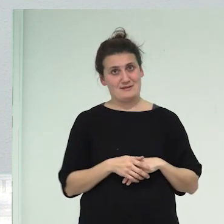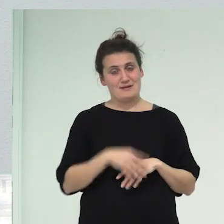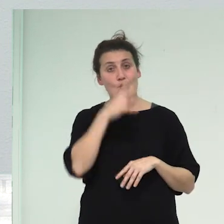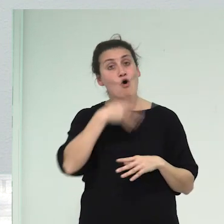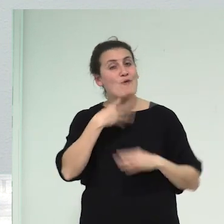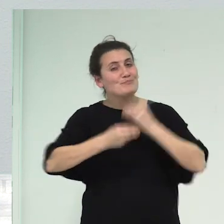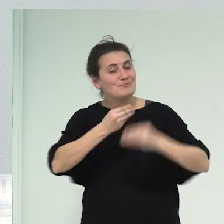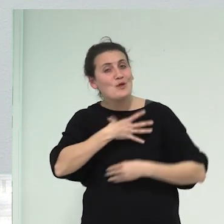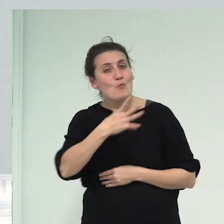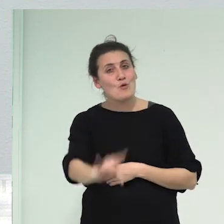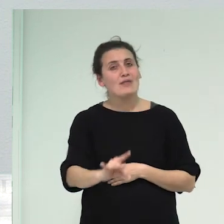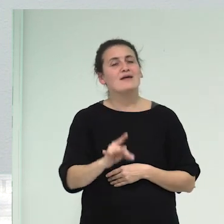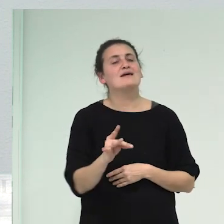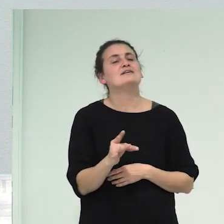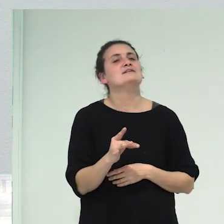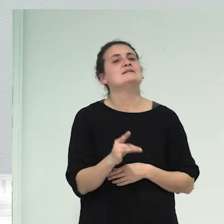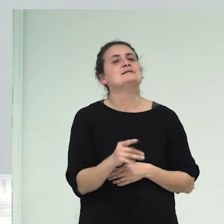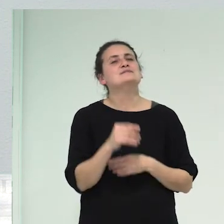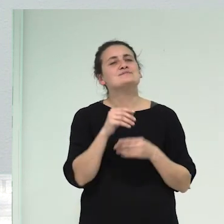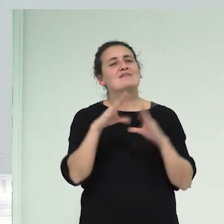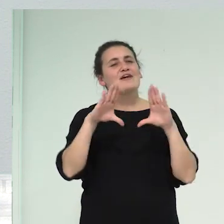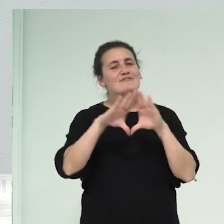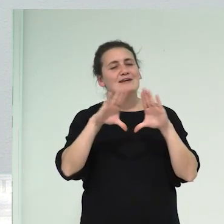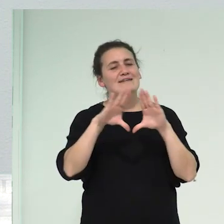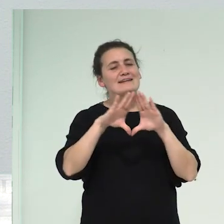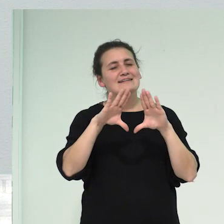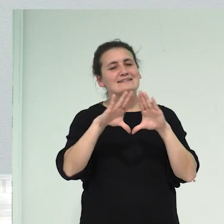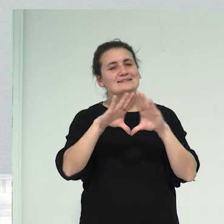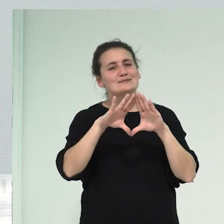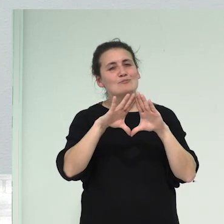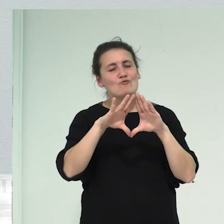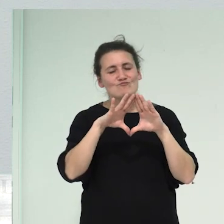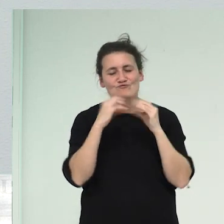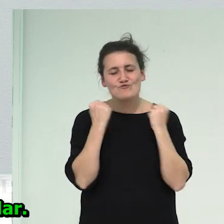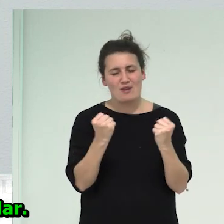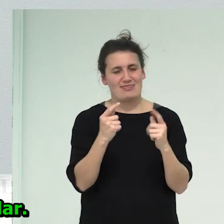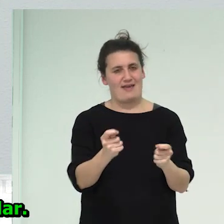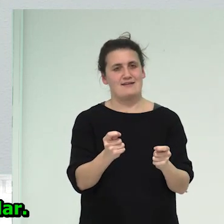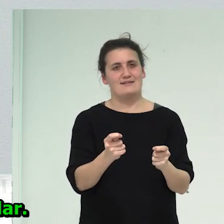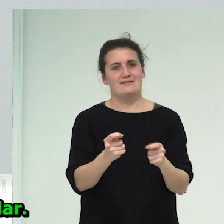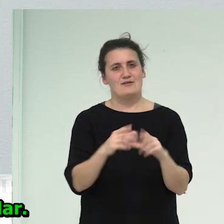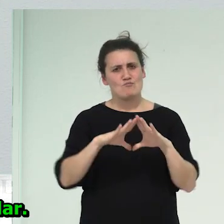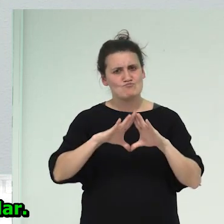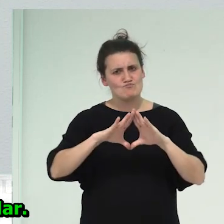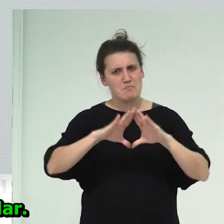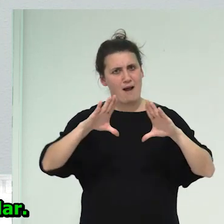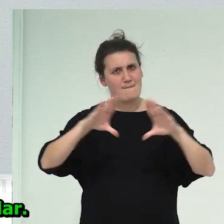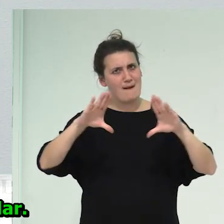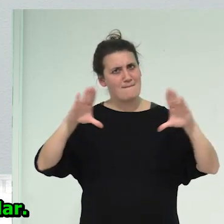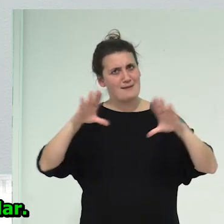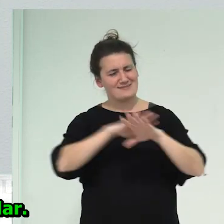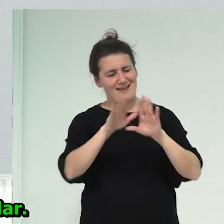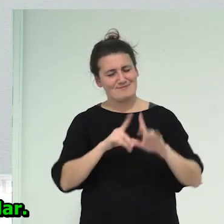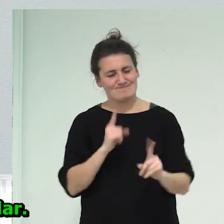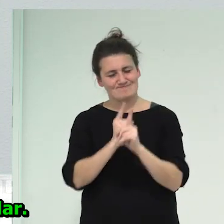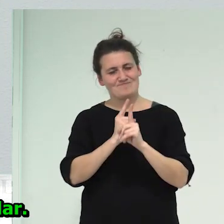hacer que el feminismo sea cada vez más fuerte y enfrentarse con alegre